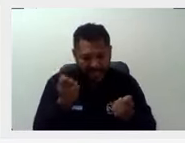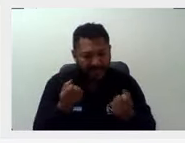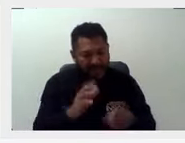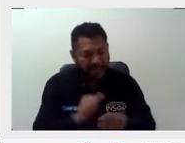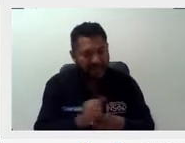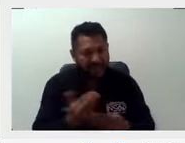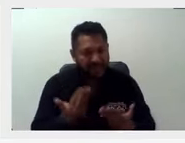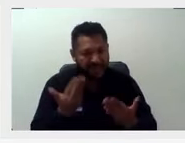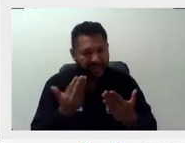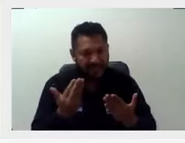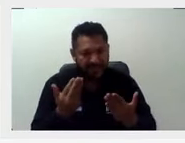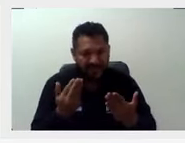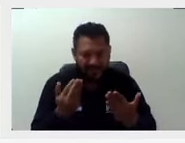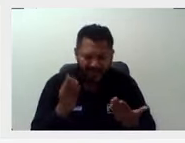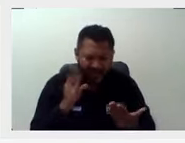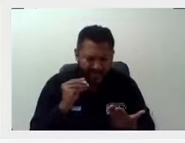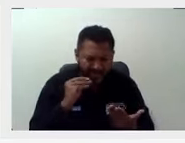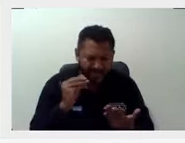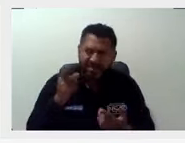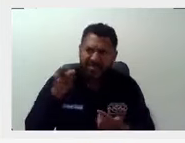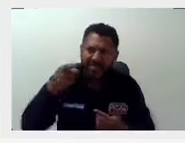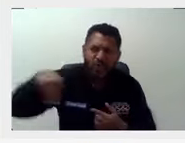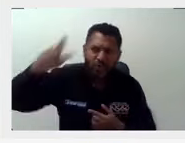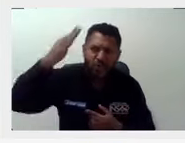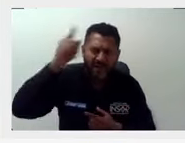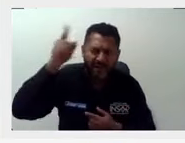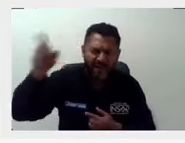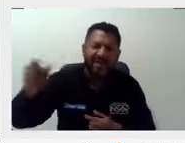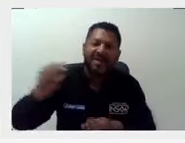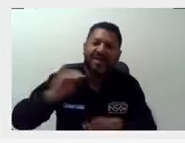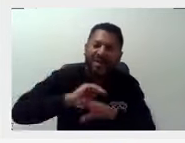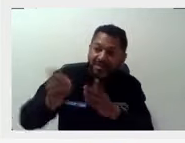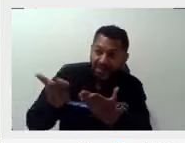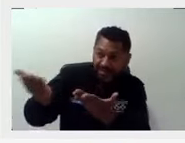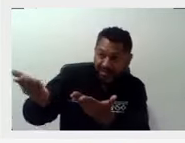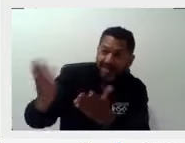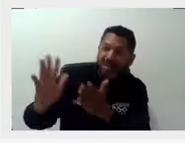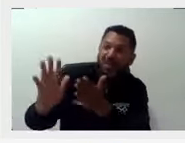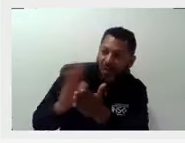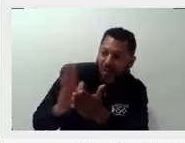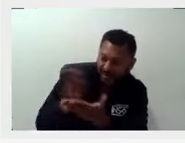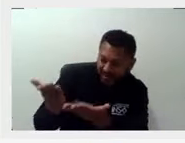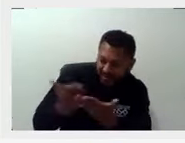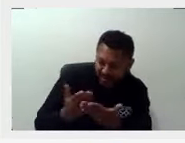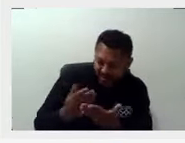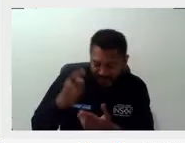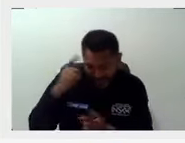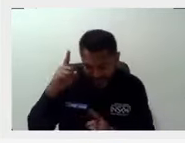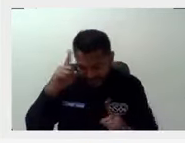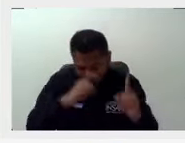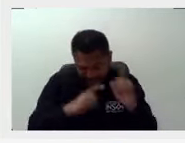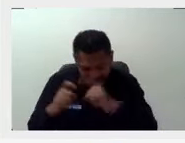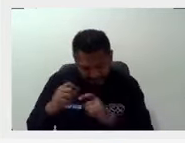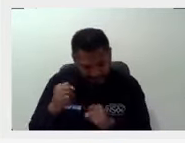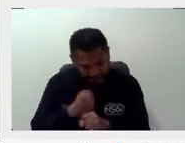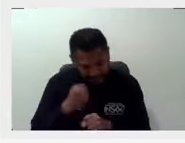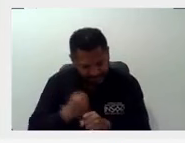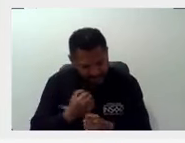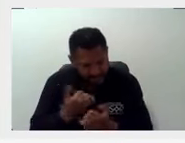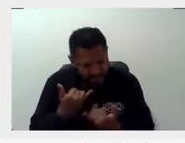La experticia, el saber está en ustedes, entonces es una invitación a que nos pongamos en esa tarea de trabajar frente a algo que